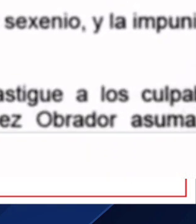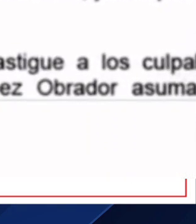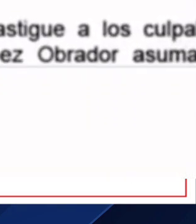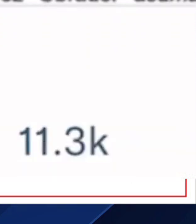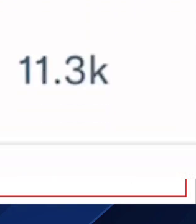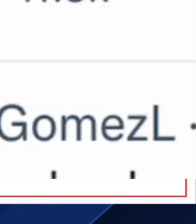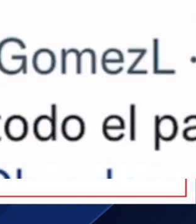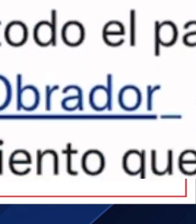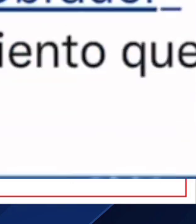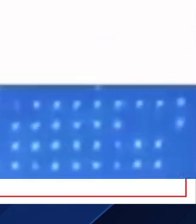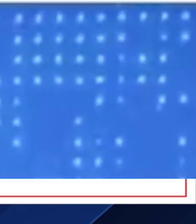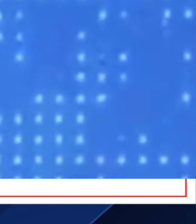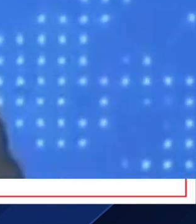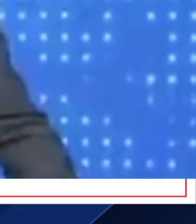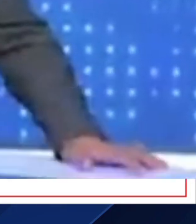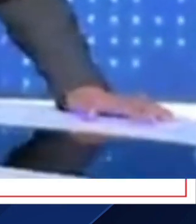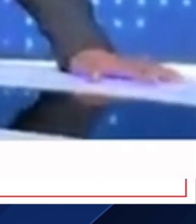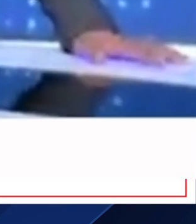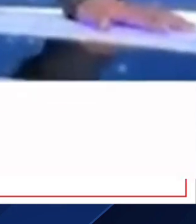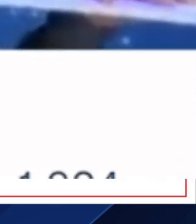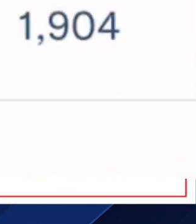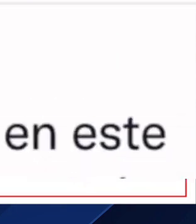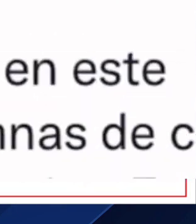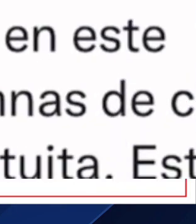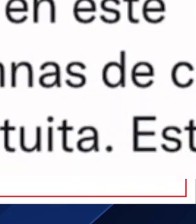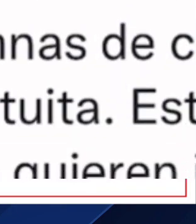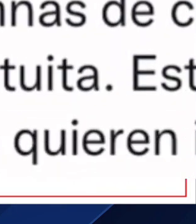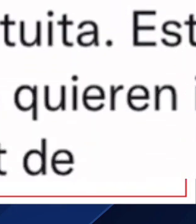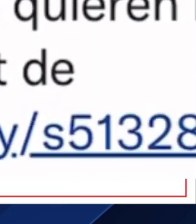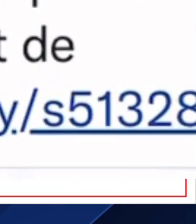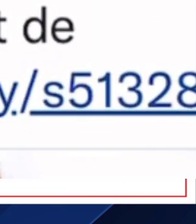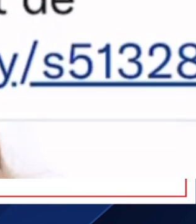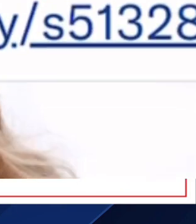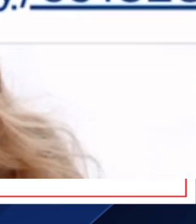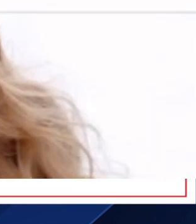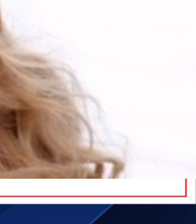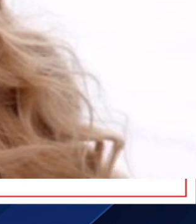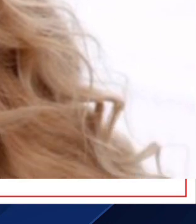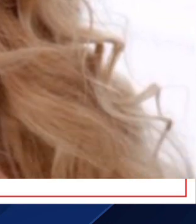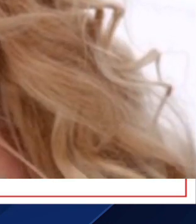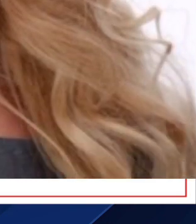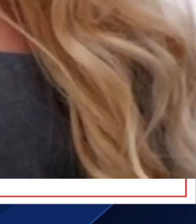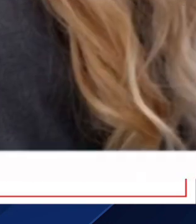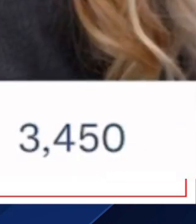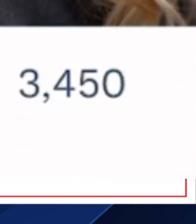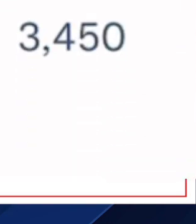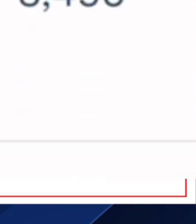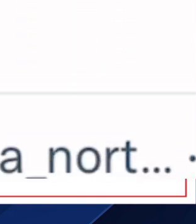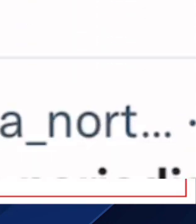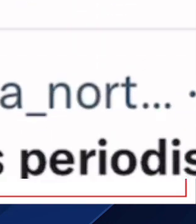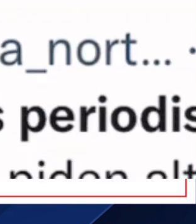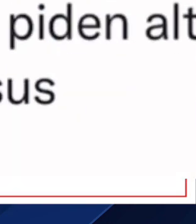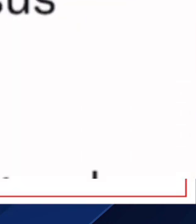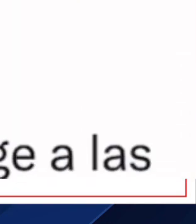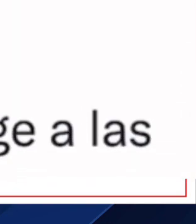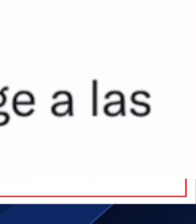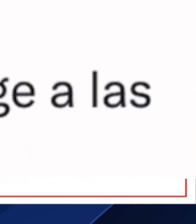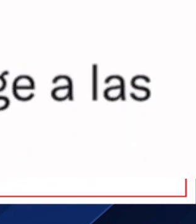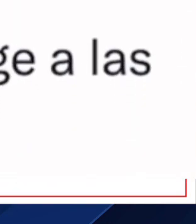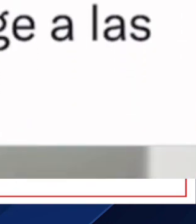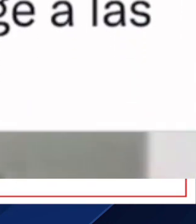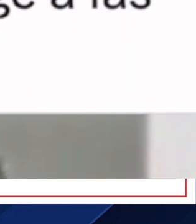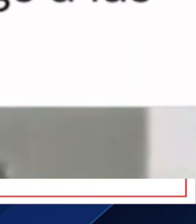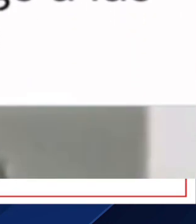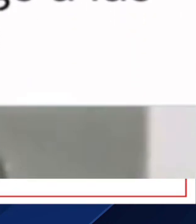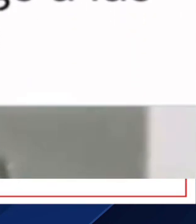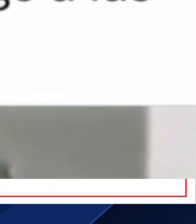Este medios nacionales donde 170 periodistas moneros no digo por aquellos